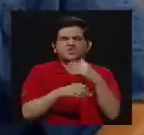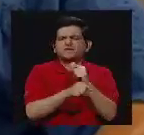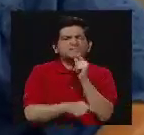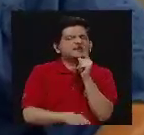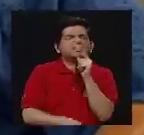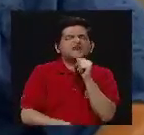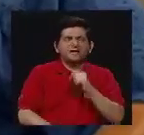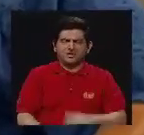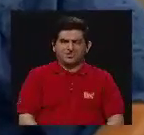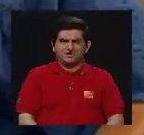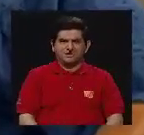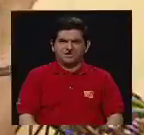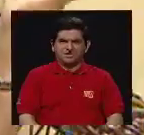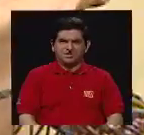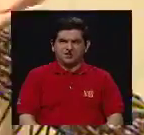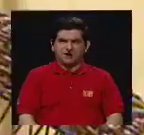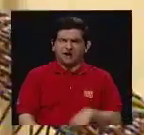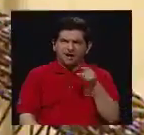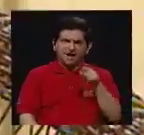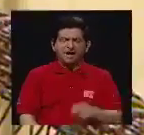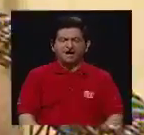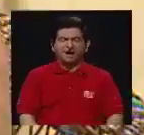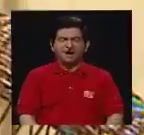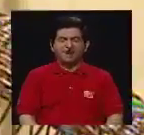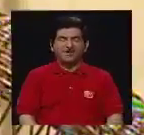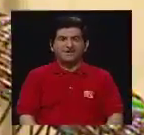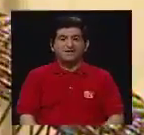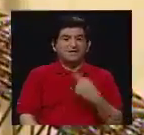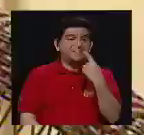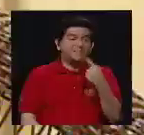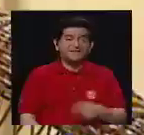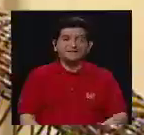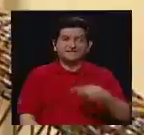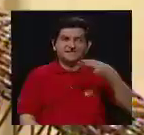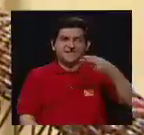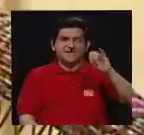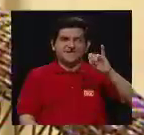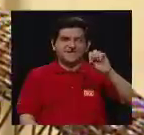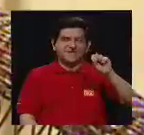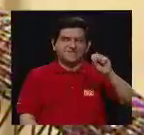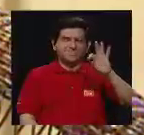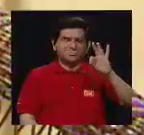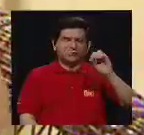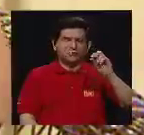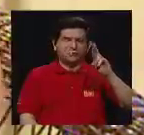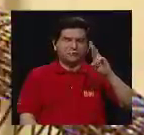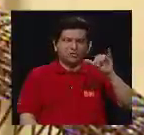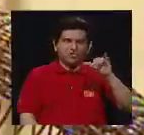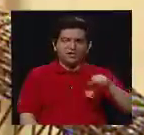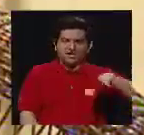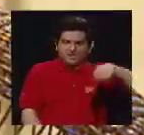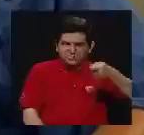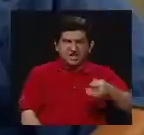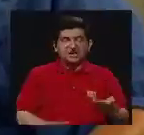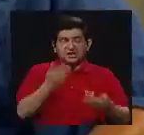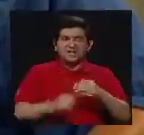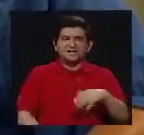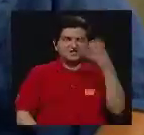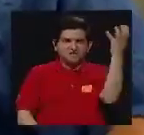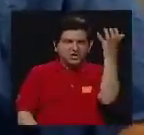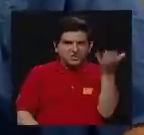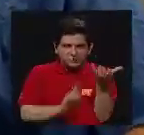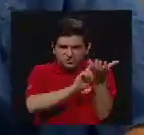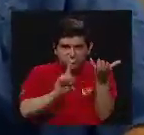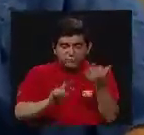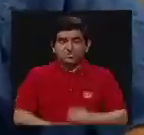hizo? Entonces vas y te dice History Channel que es por los extraterrestres. Bueno, a lo mejor sí, yo no digo que no,